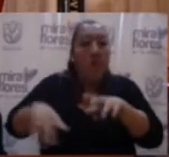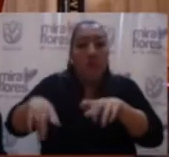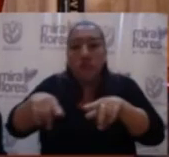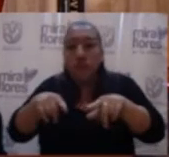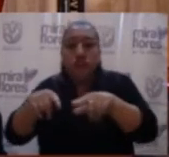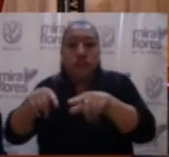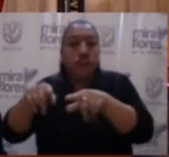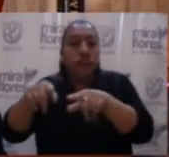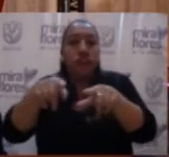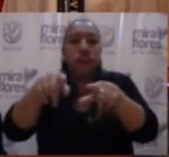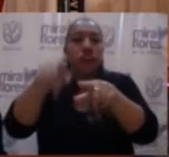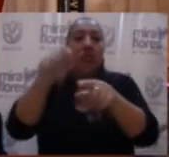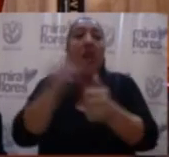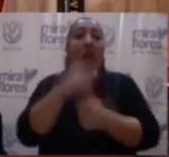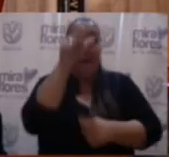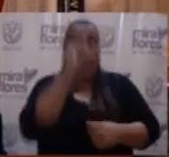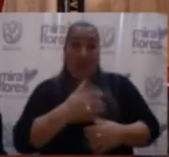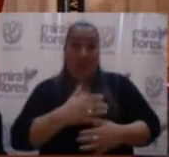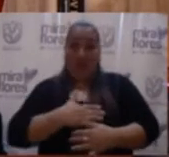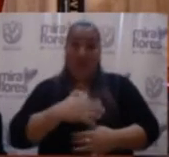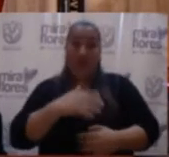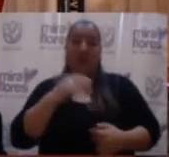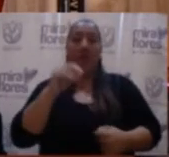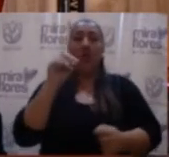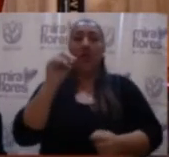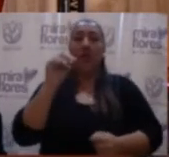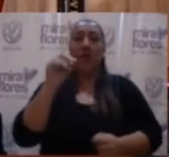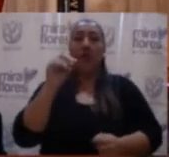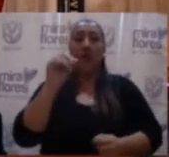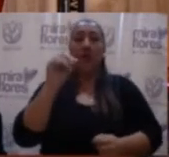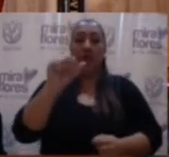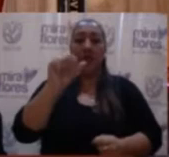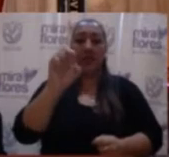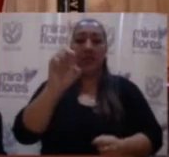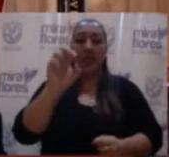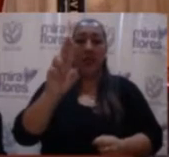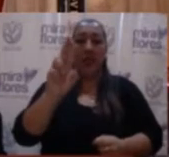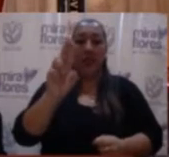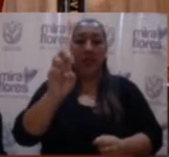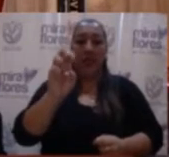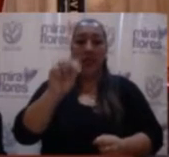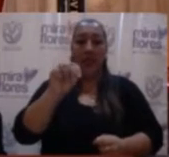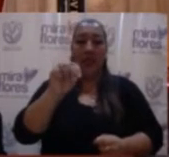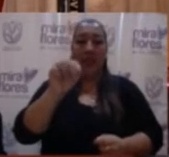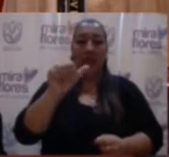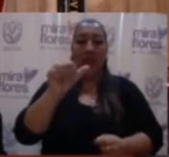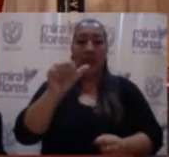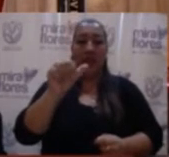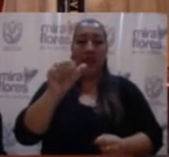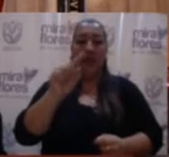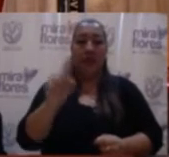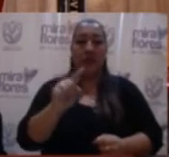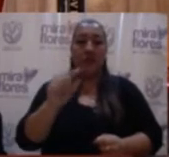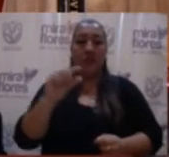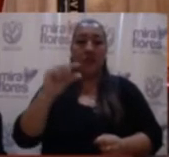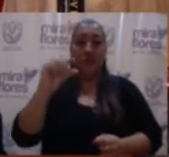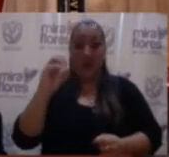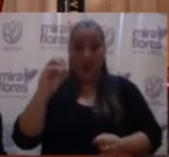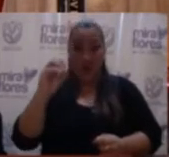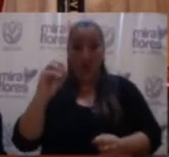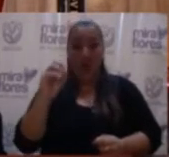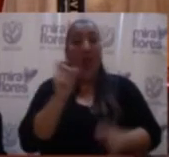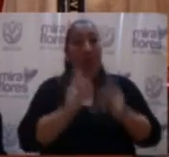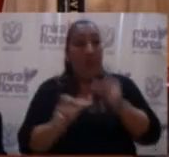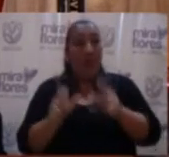se mide a través de sus GPS de las radios, la información que tenemos de los policías que tienen GPS también y que se